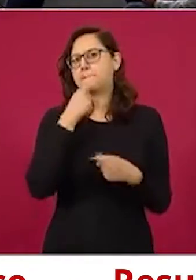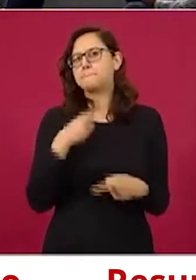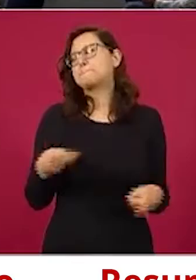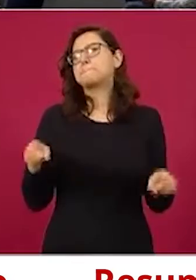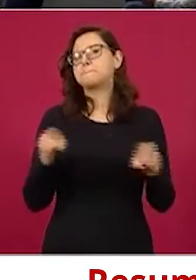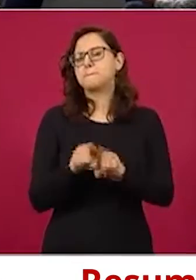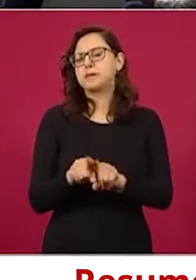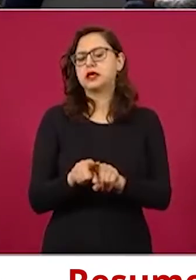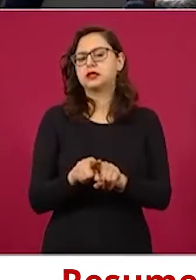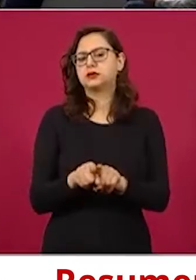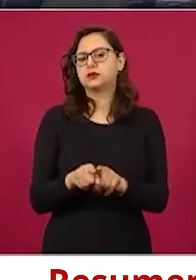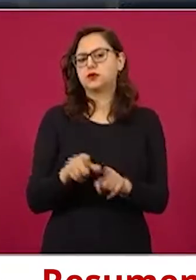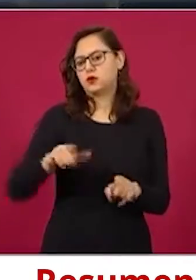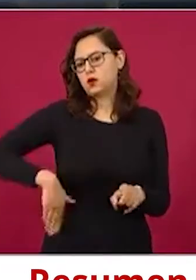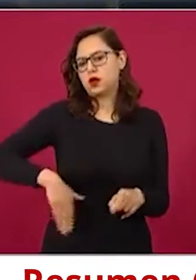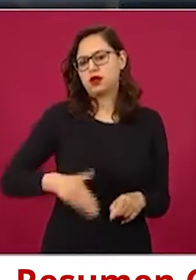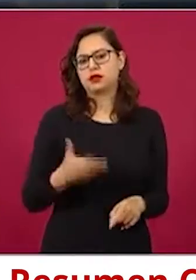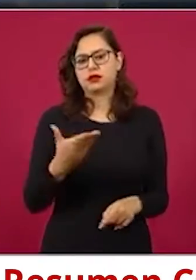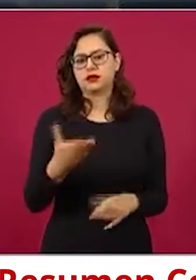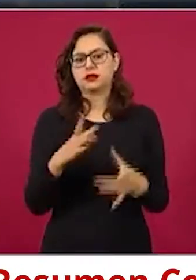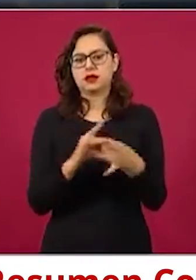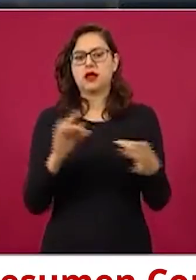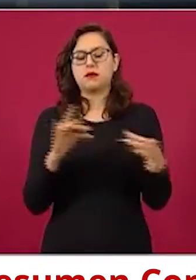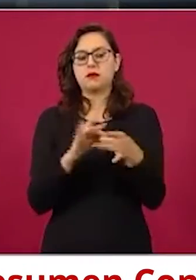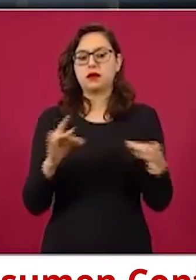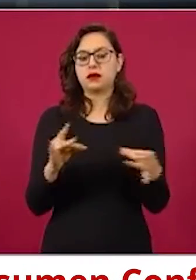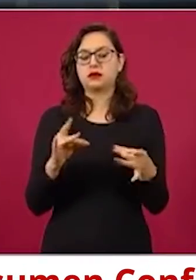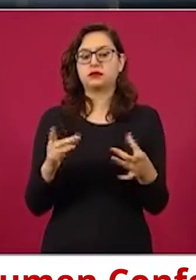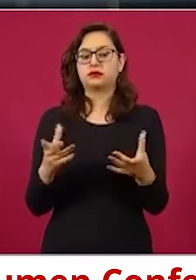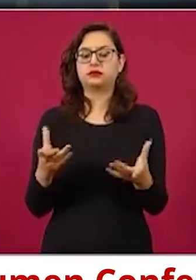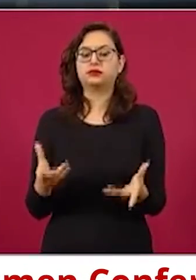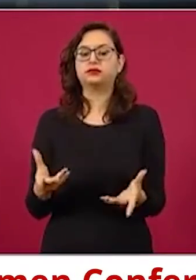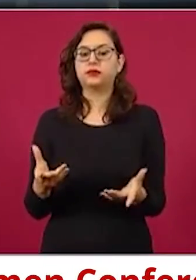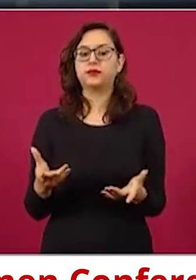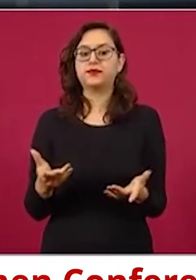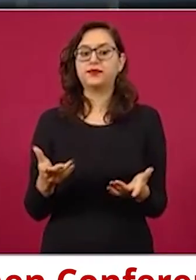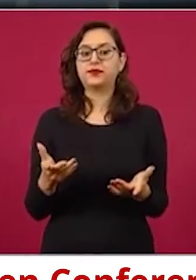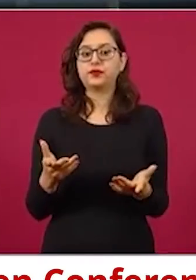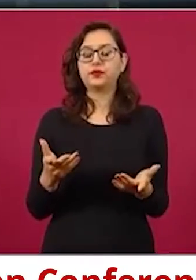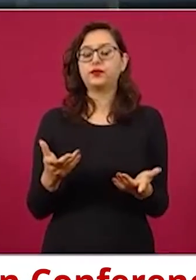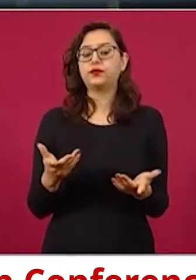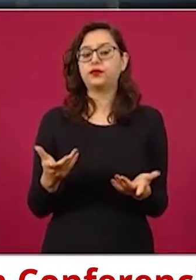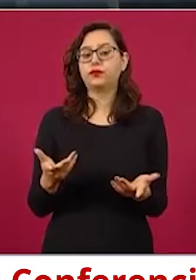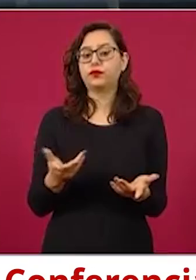supuesto, ya como usted lo ha mencionado, en cuanto a la oposición ha dicho que el envío de